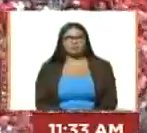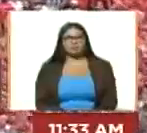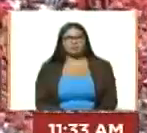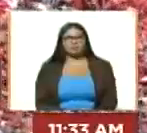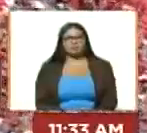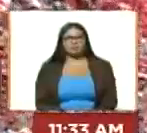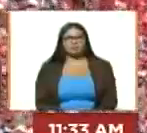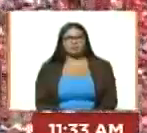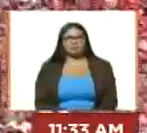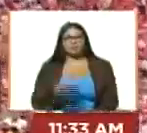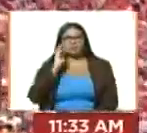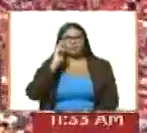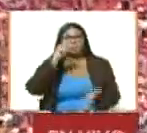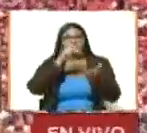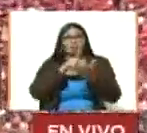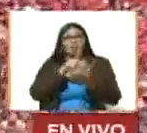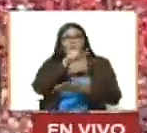Aquí está esta gente.